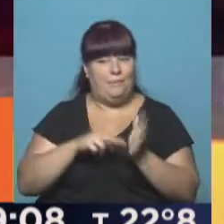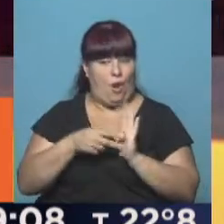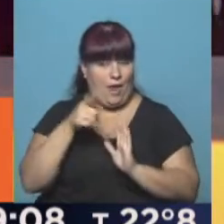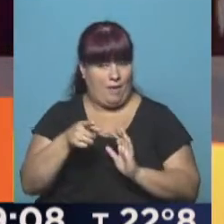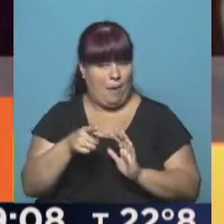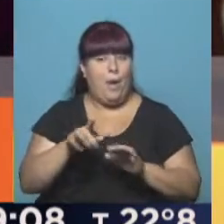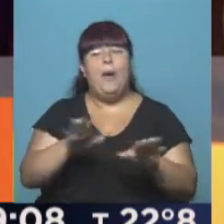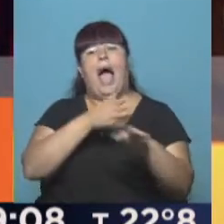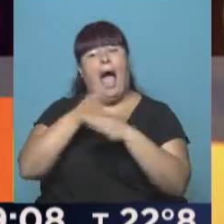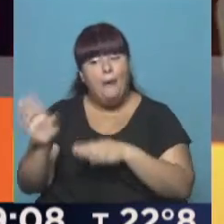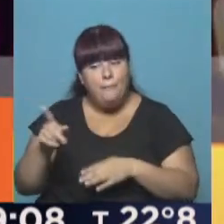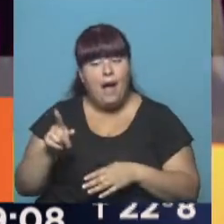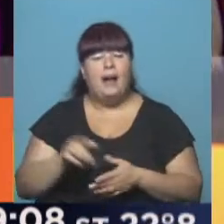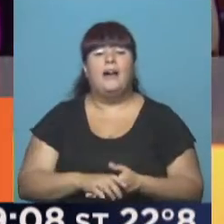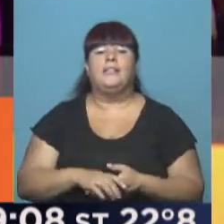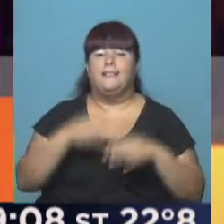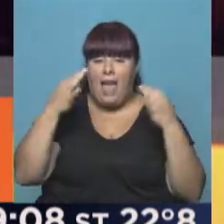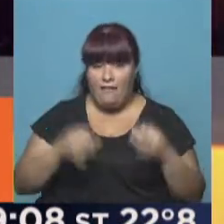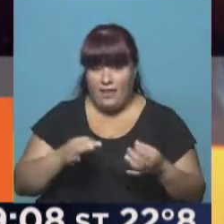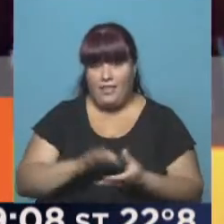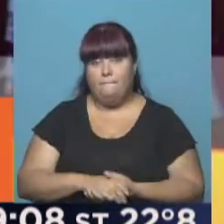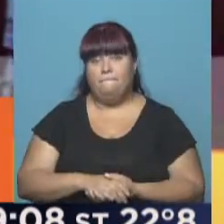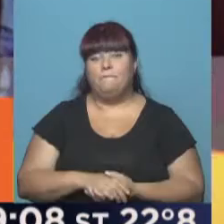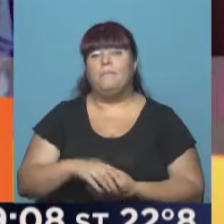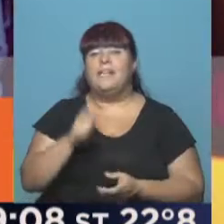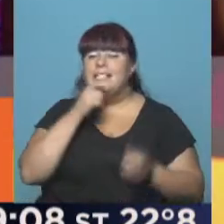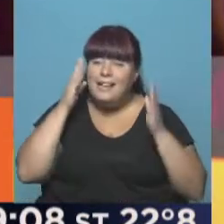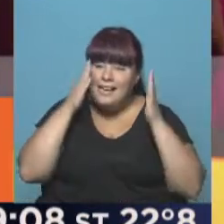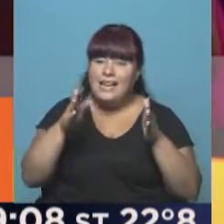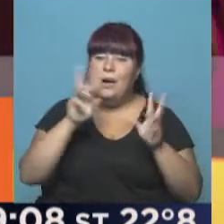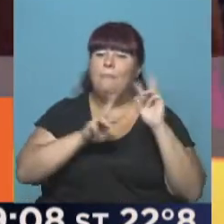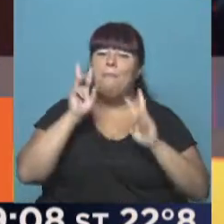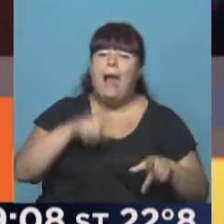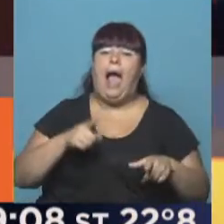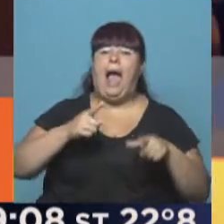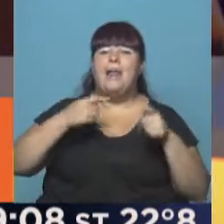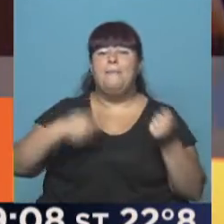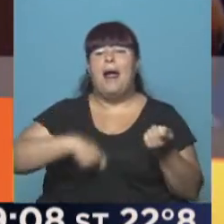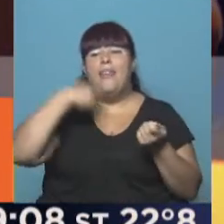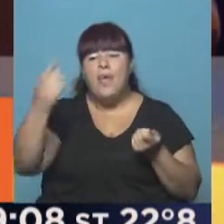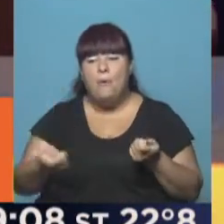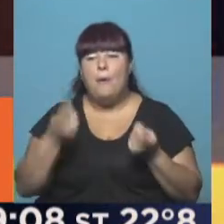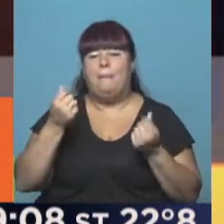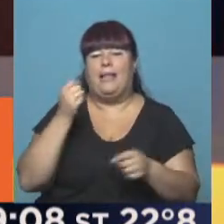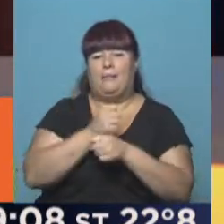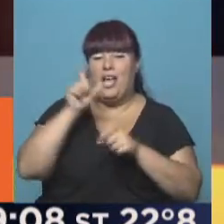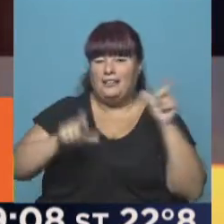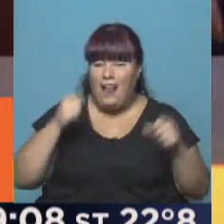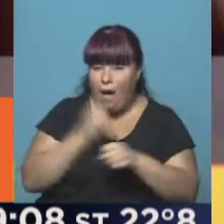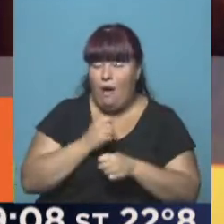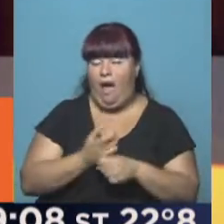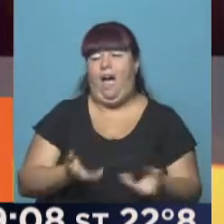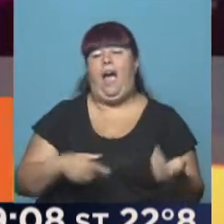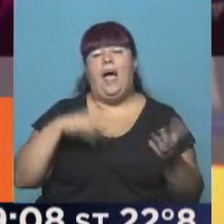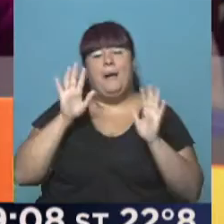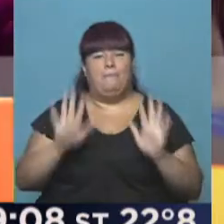pero por otro lado es que si no apuntamos las políticas a devolverle poder adquisitivo del trabajador a